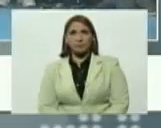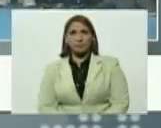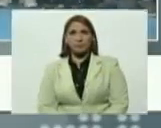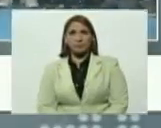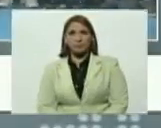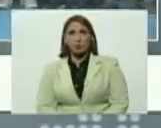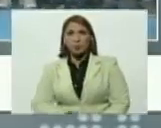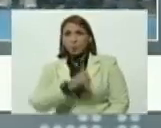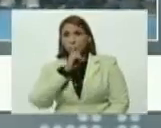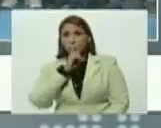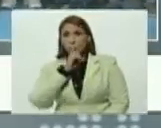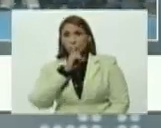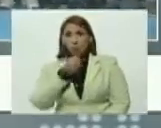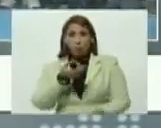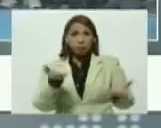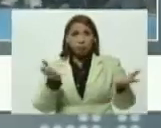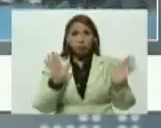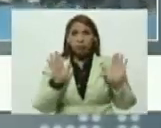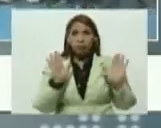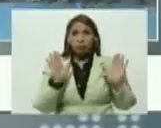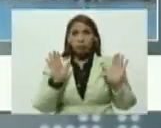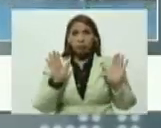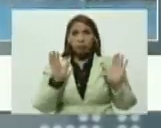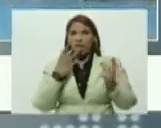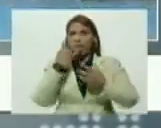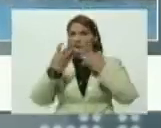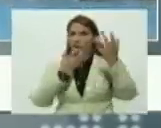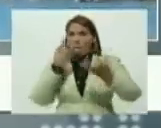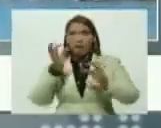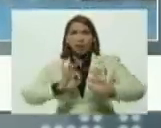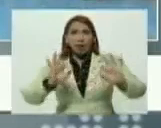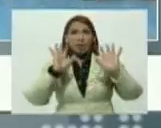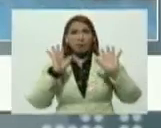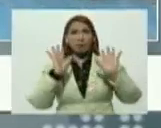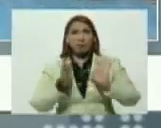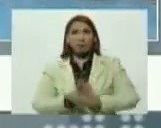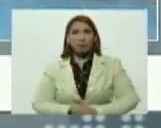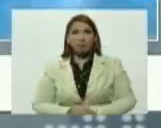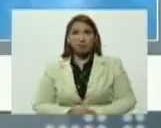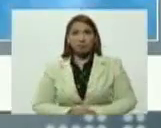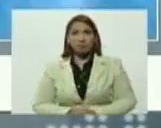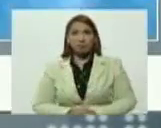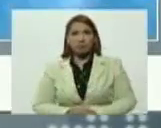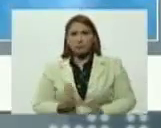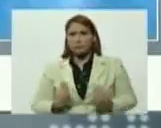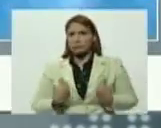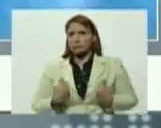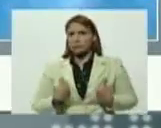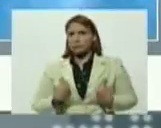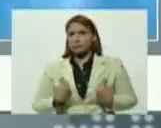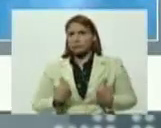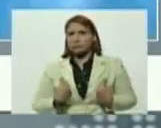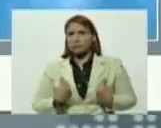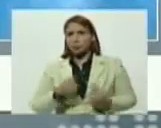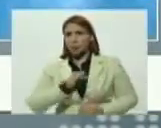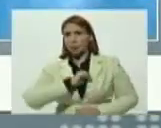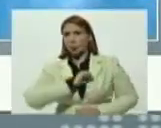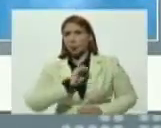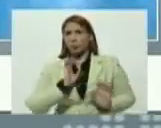Estaban calladitos, vale. No habían gritado ni una consigna. Me tenían preocupado.